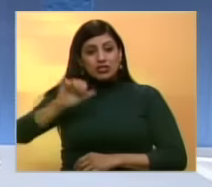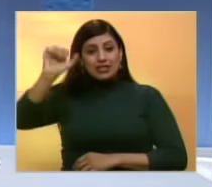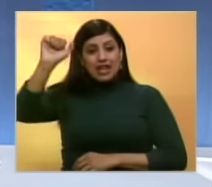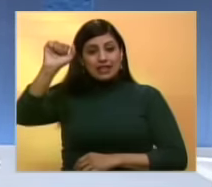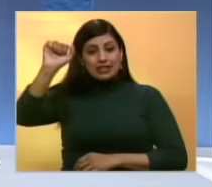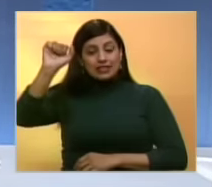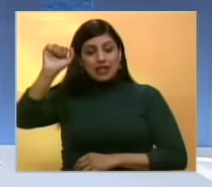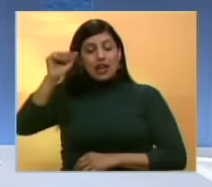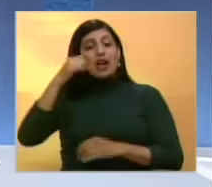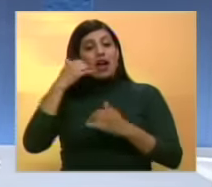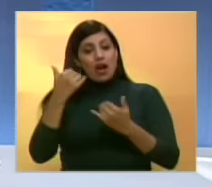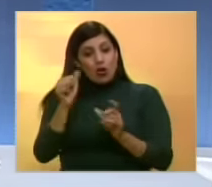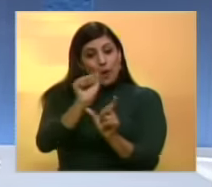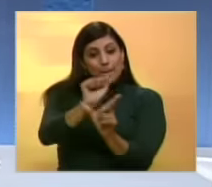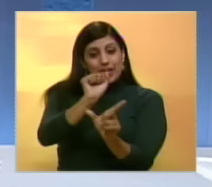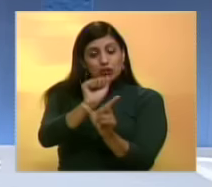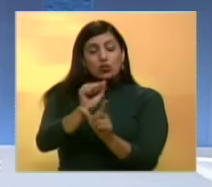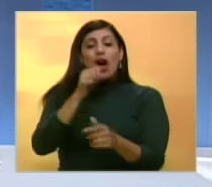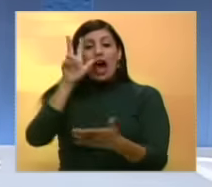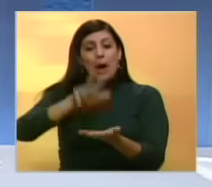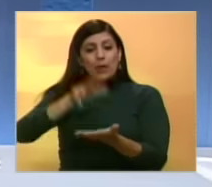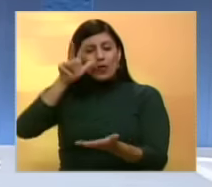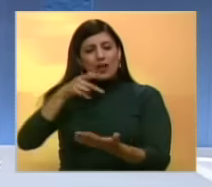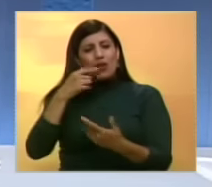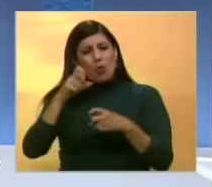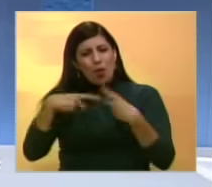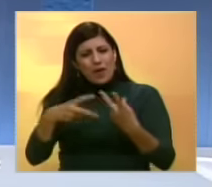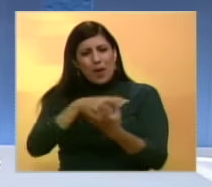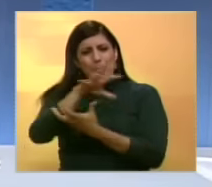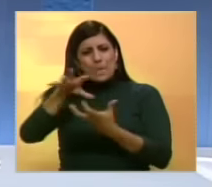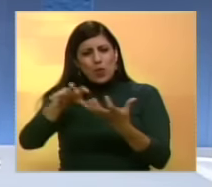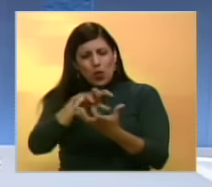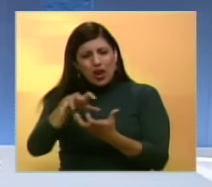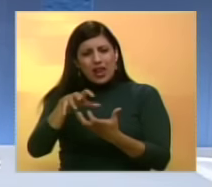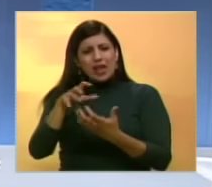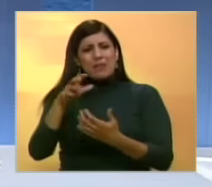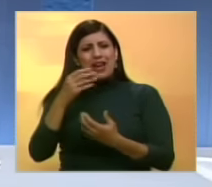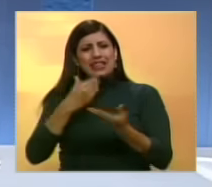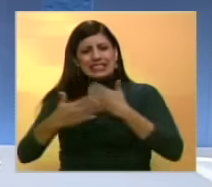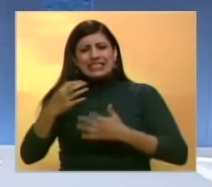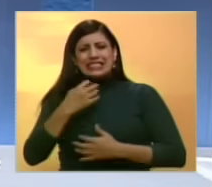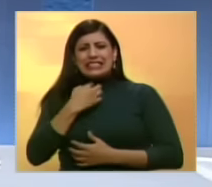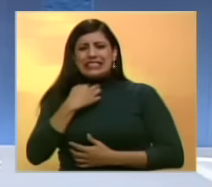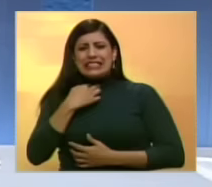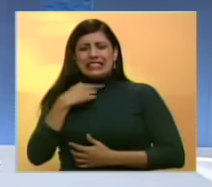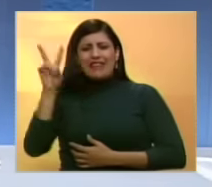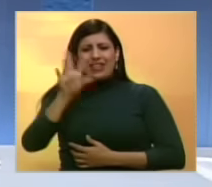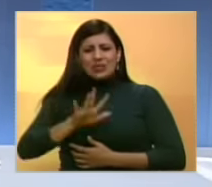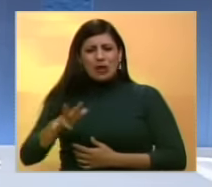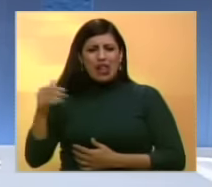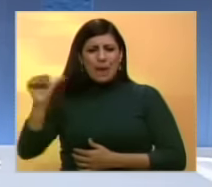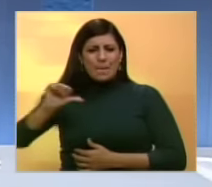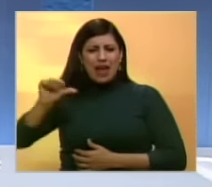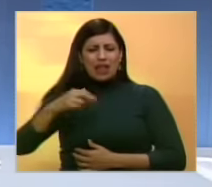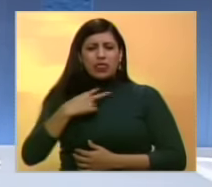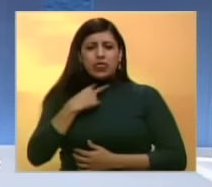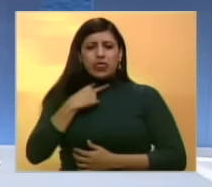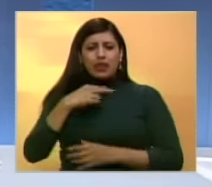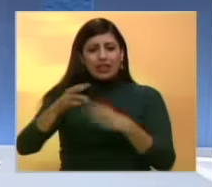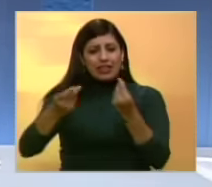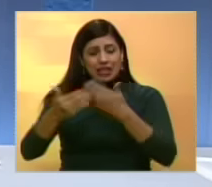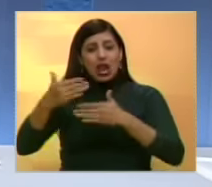Venezuela asegura que con la propuesta de emergencia económica que presentará al parlamento el presidente Nicolás Maduro se va a incentivar